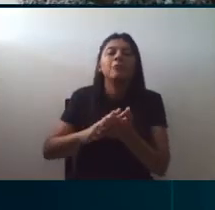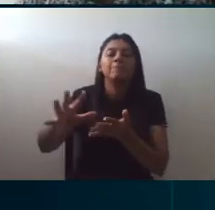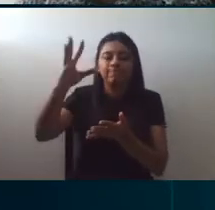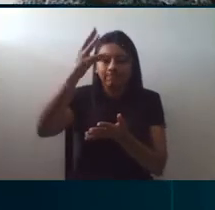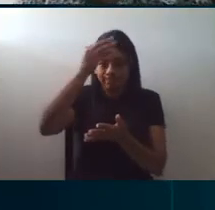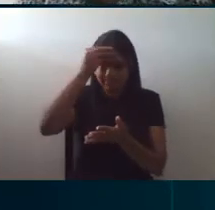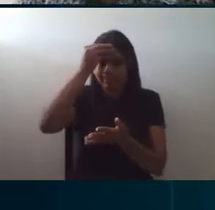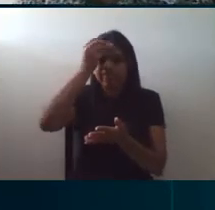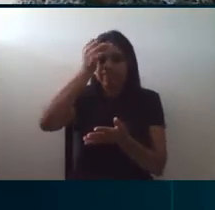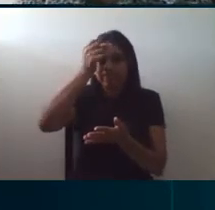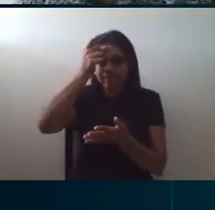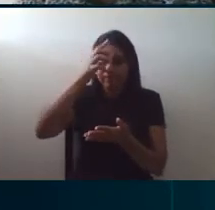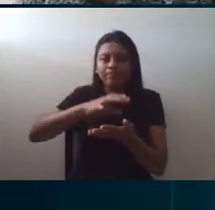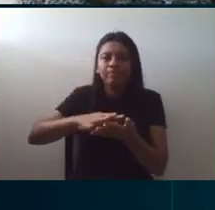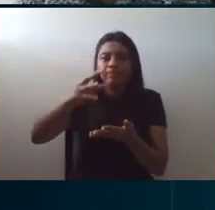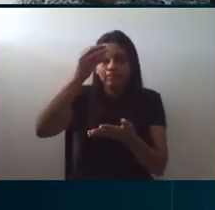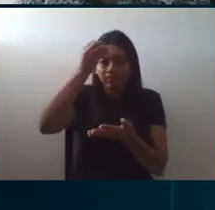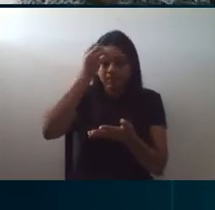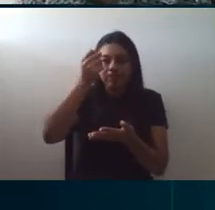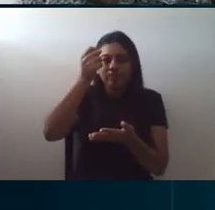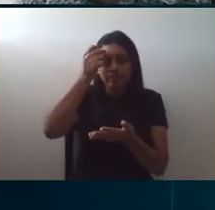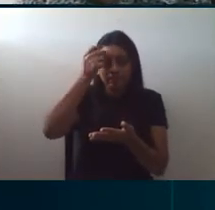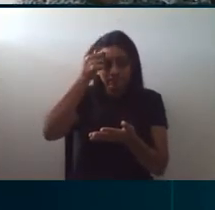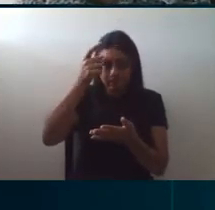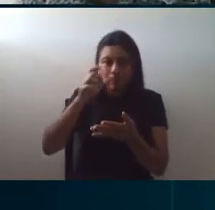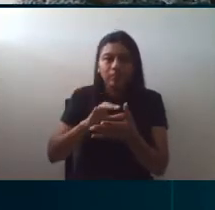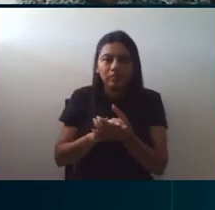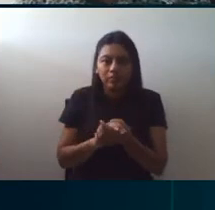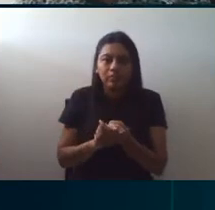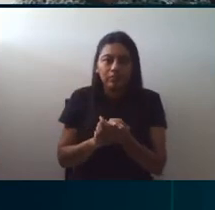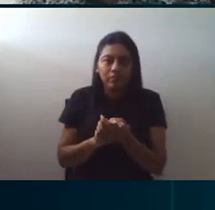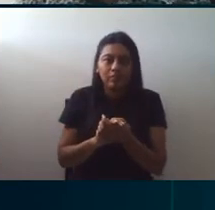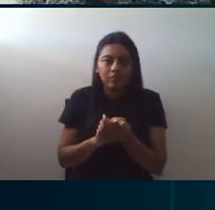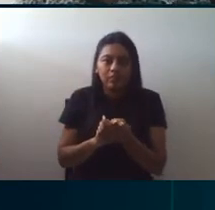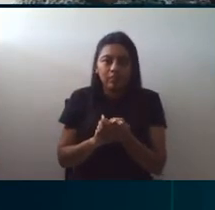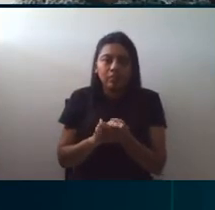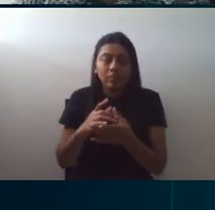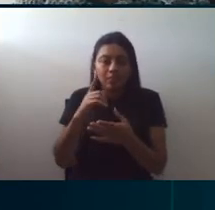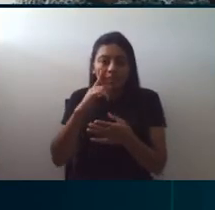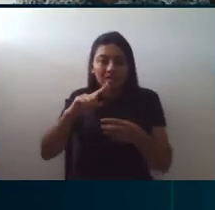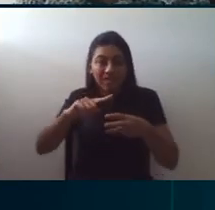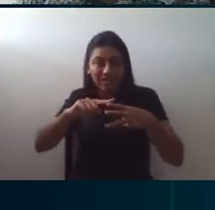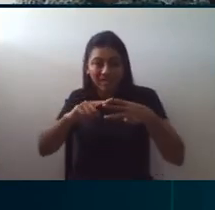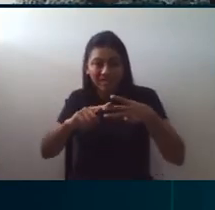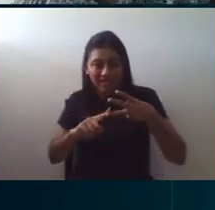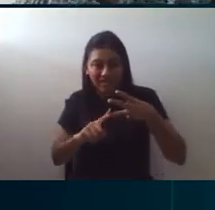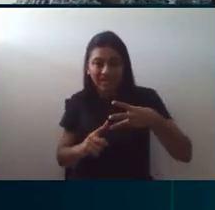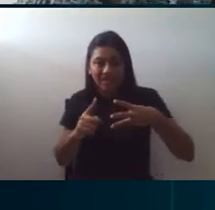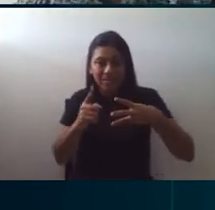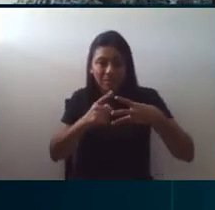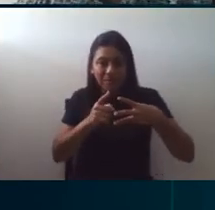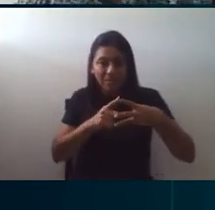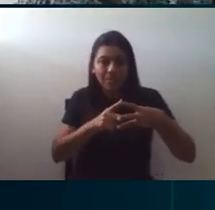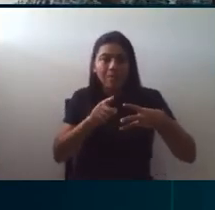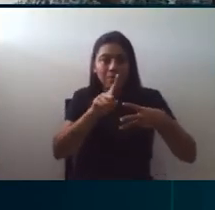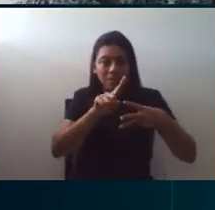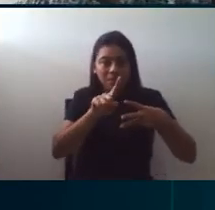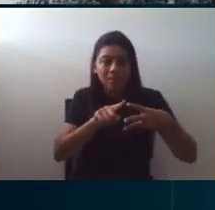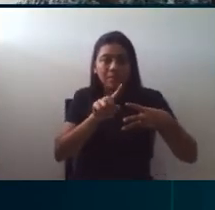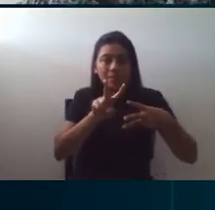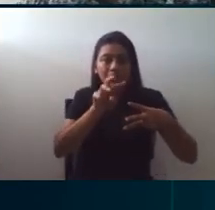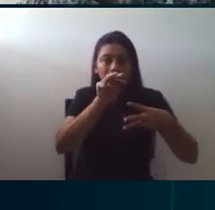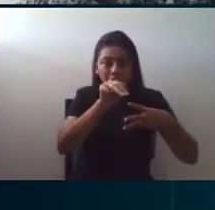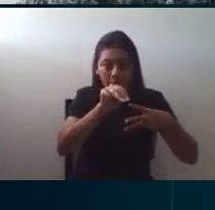acomodada. Con el Deep Learning, pues que ambos son Deep Learning, aquí pues la red retropropagada un 47 y con redes convolucionadas